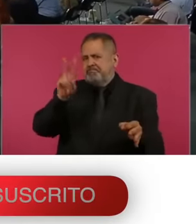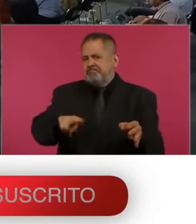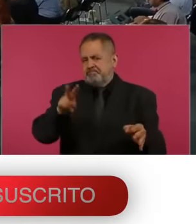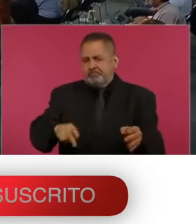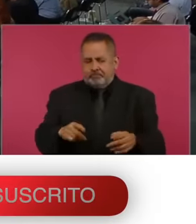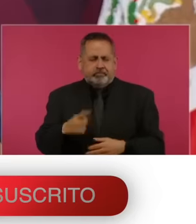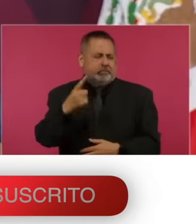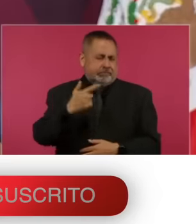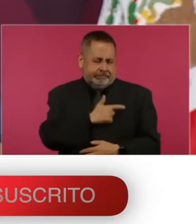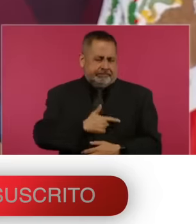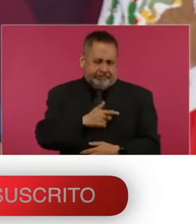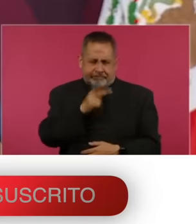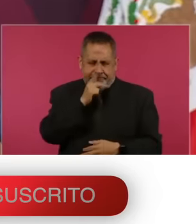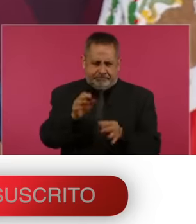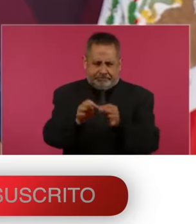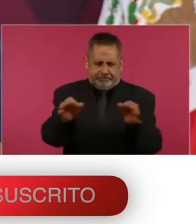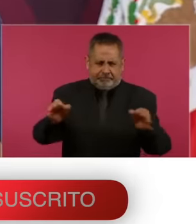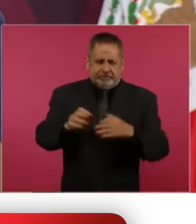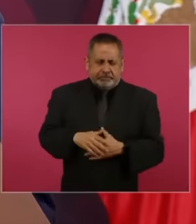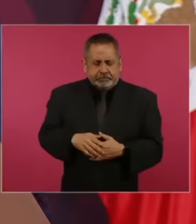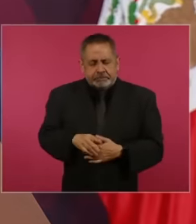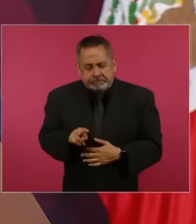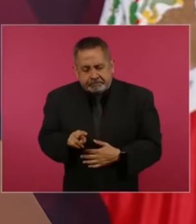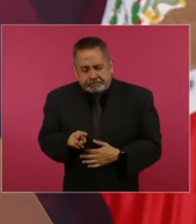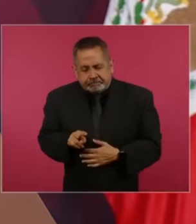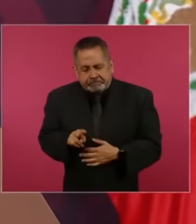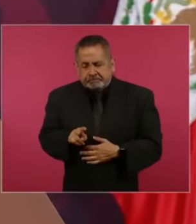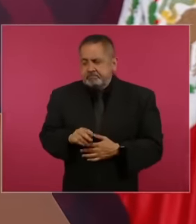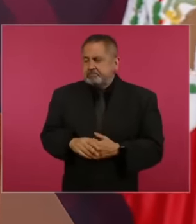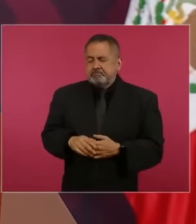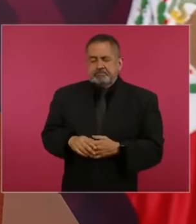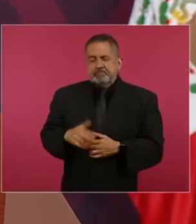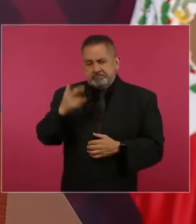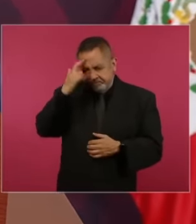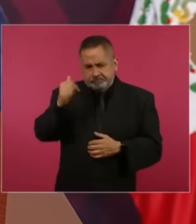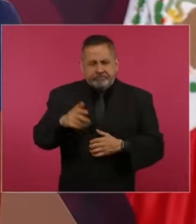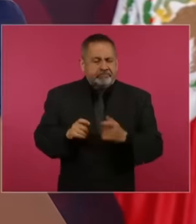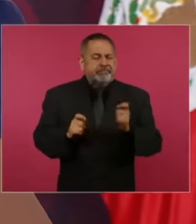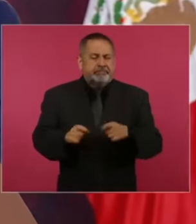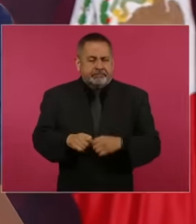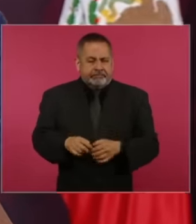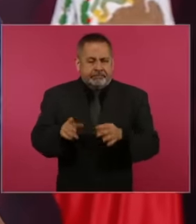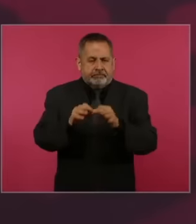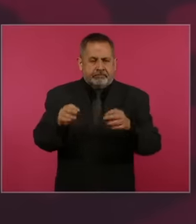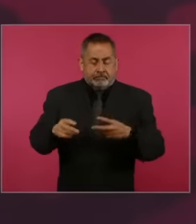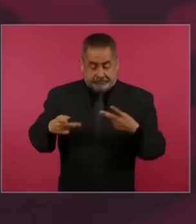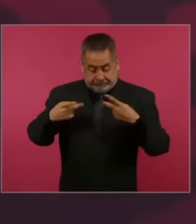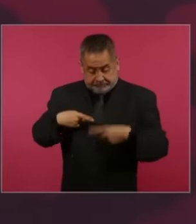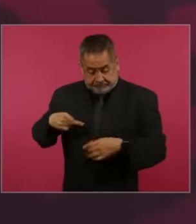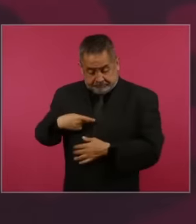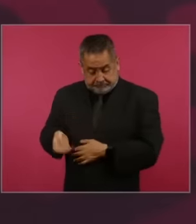me gusta mucho, según la cual solo siendo buenos